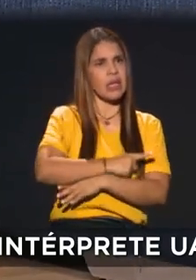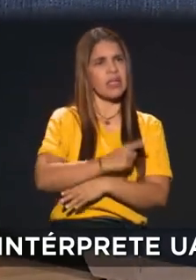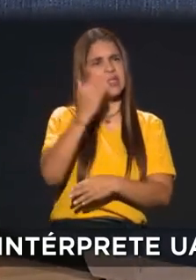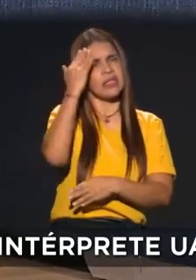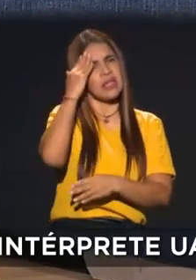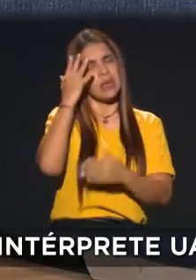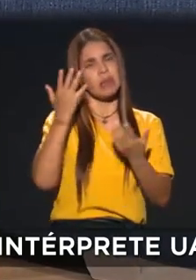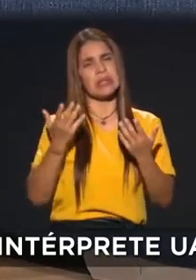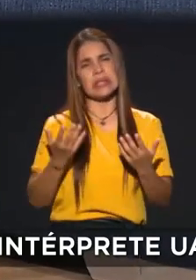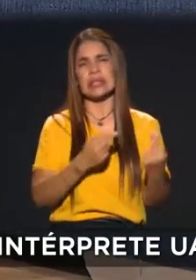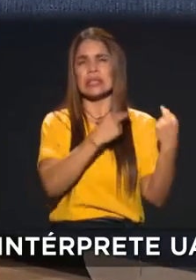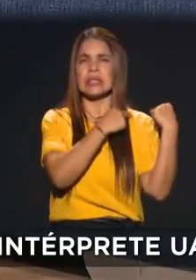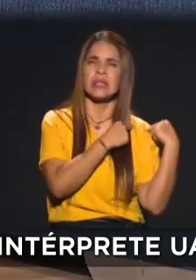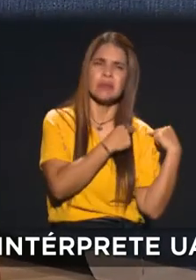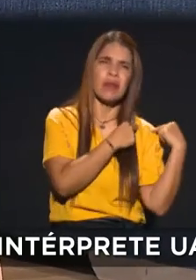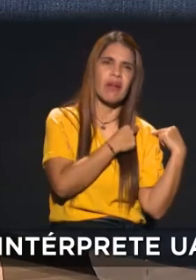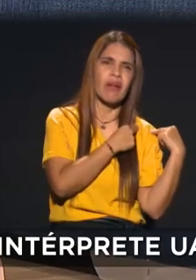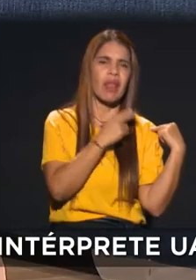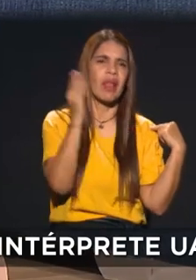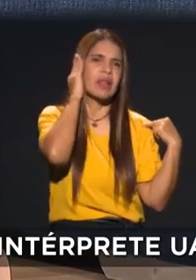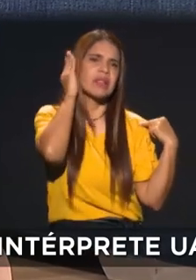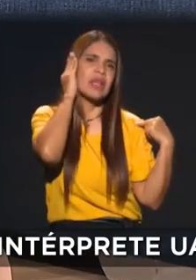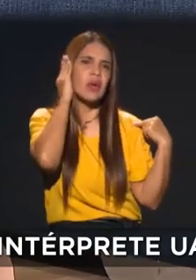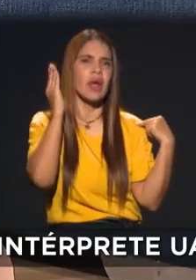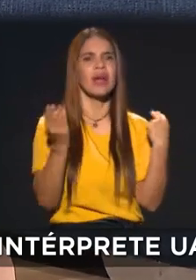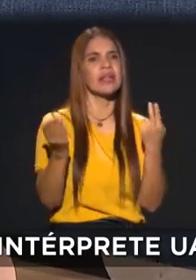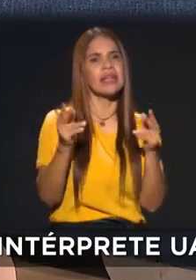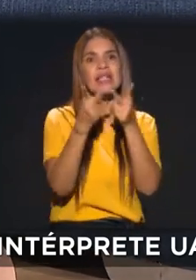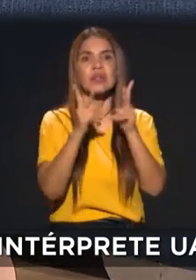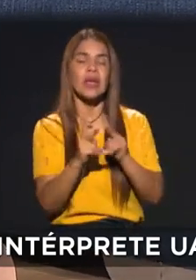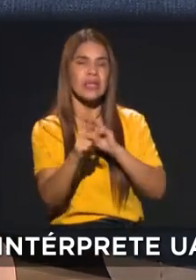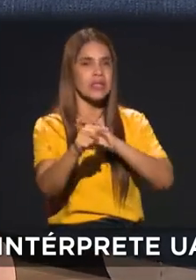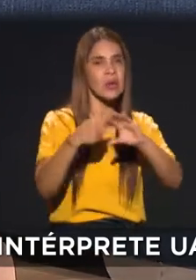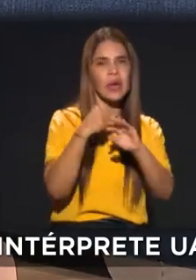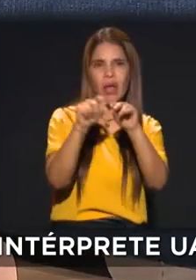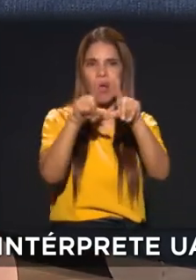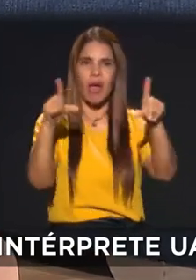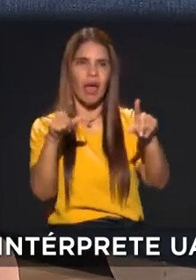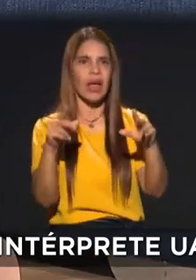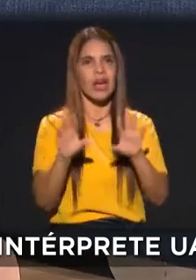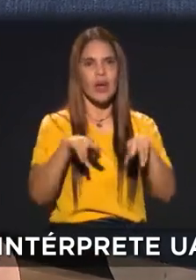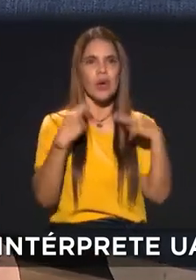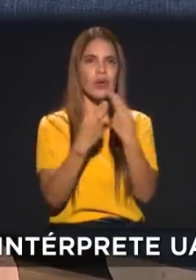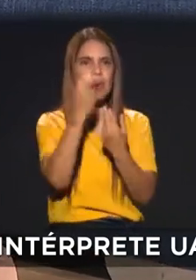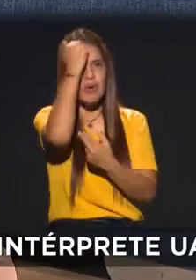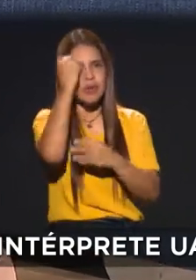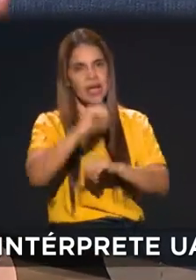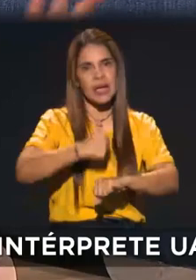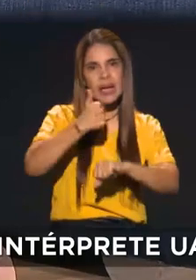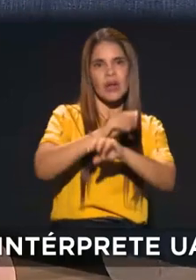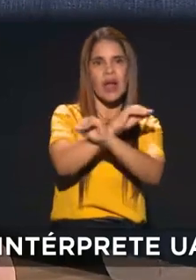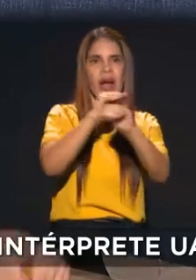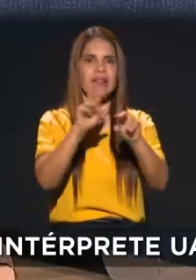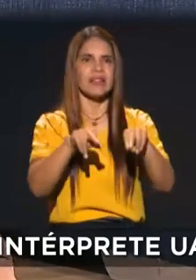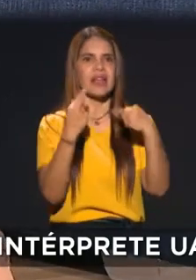cargados, porque les suena el celular que les llegó el trabajo del cuarto, los de quinto, los de sextos, que les llegó el correo, que por favor todos los docentes se reúnan, que los rectores los